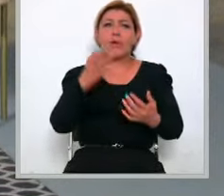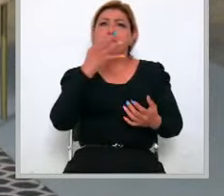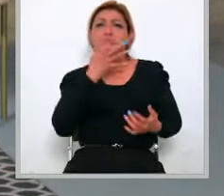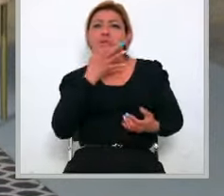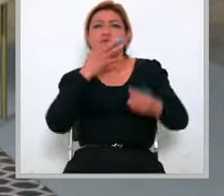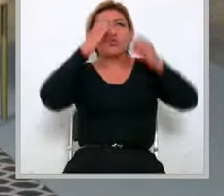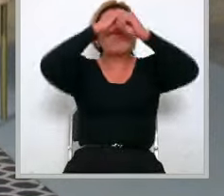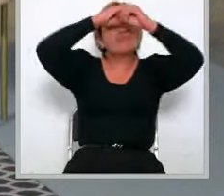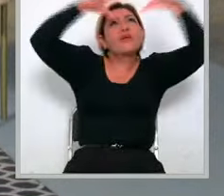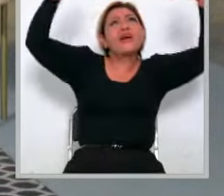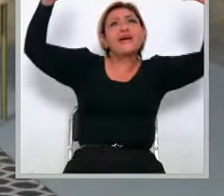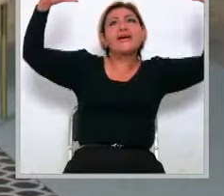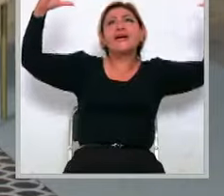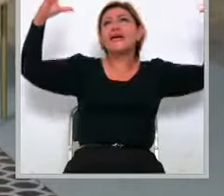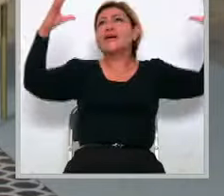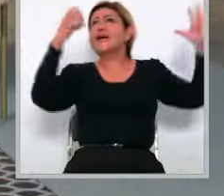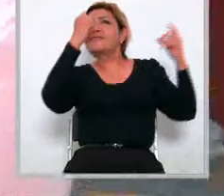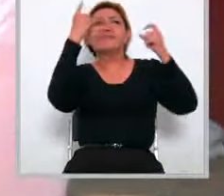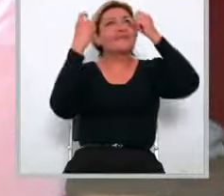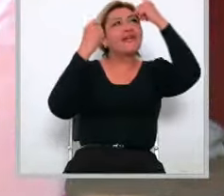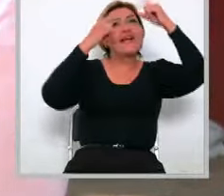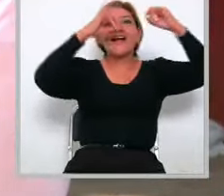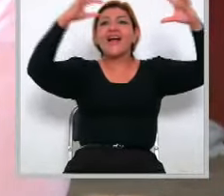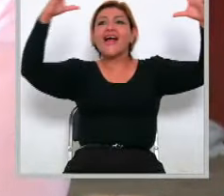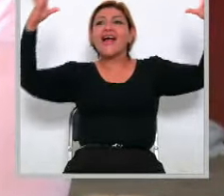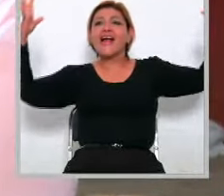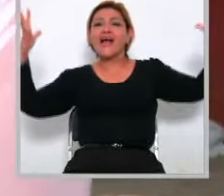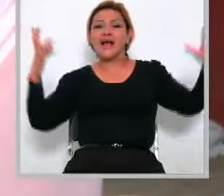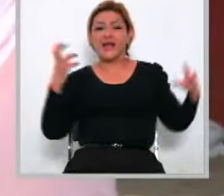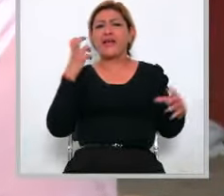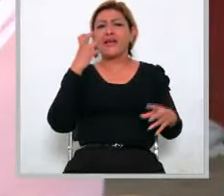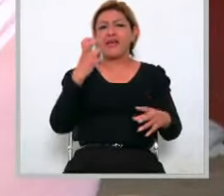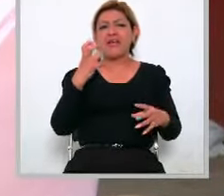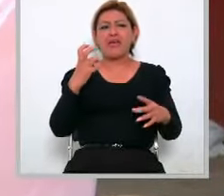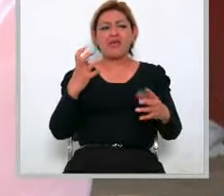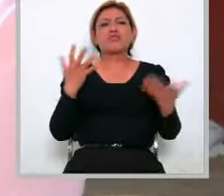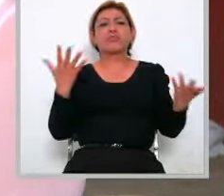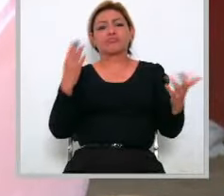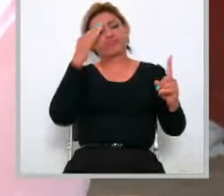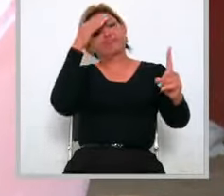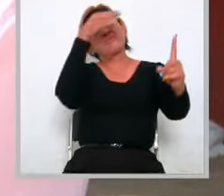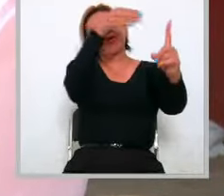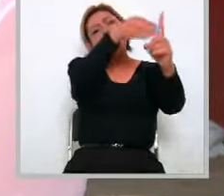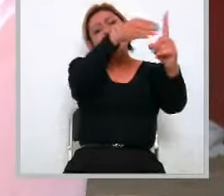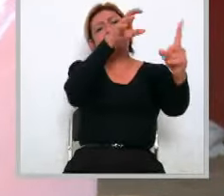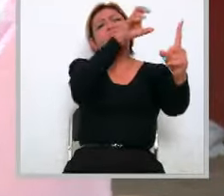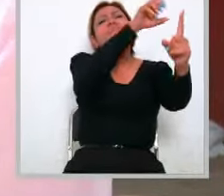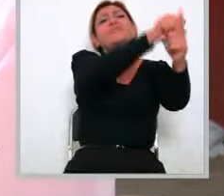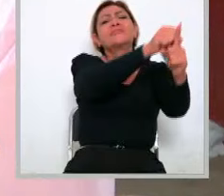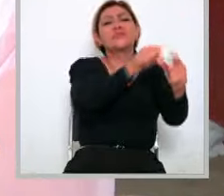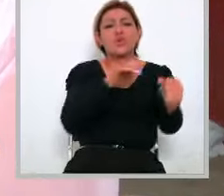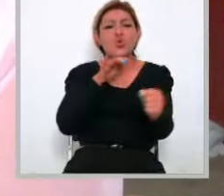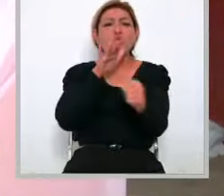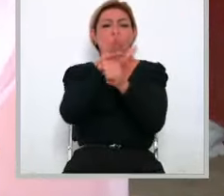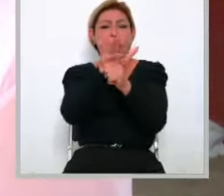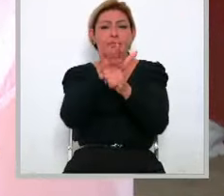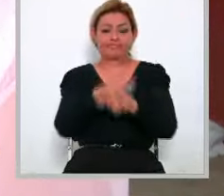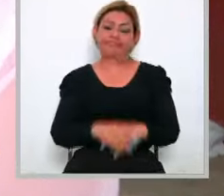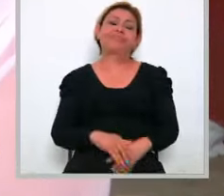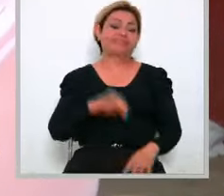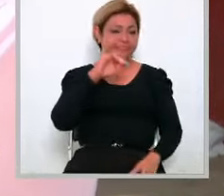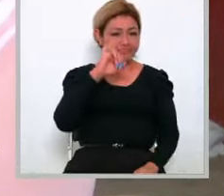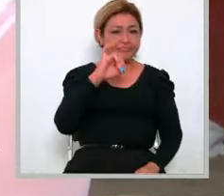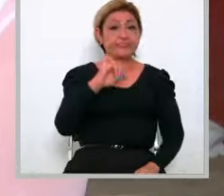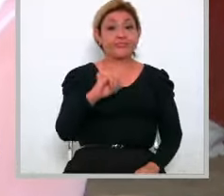y niños? Bien, pues el impacto que se hace o que se busca principalmente es que todos nuestros niños